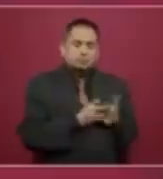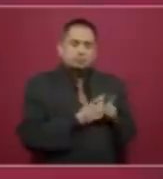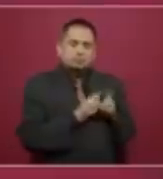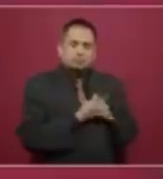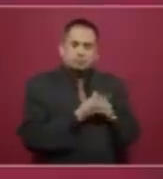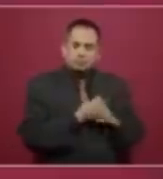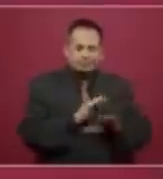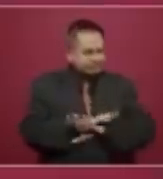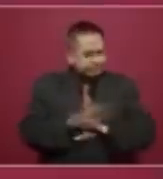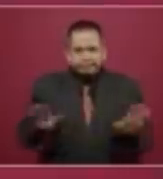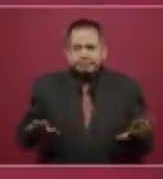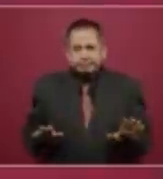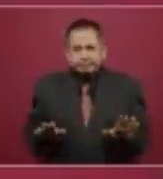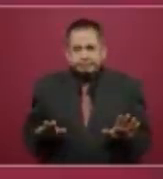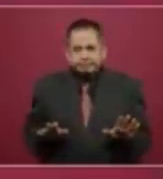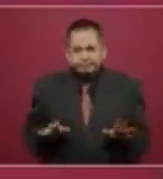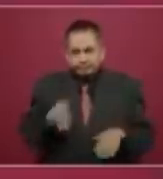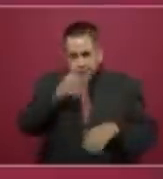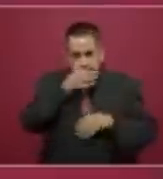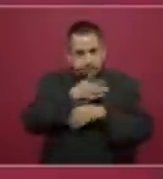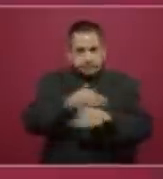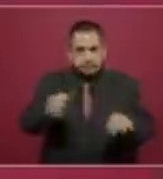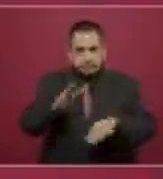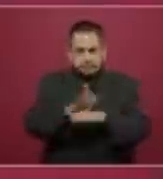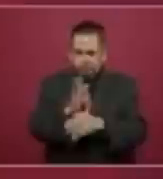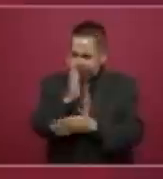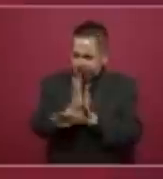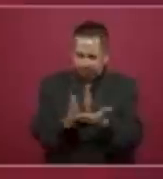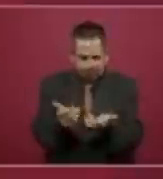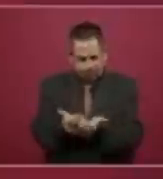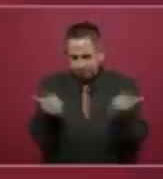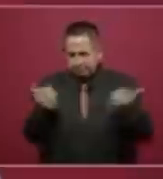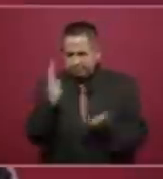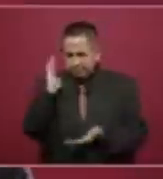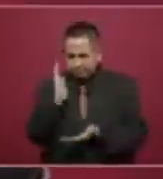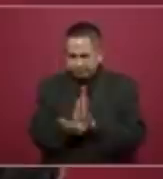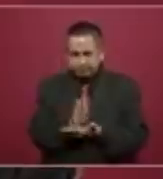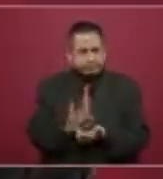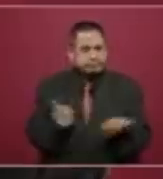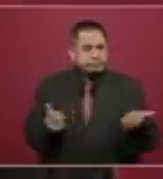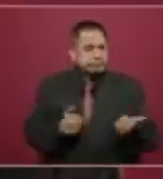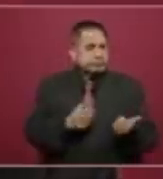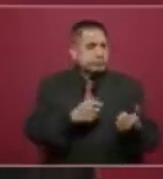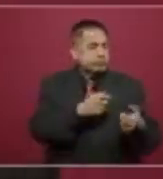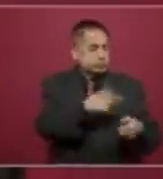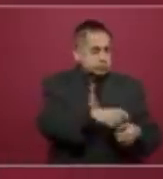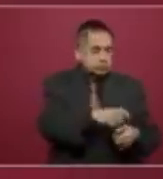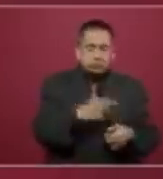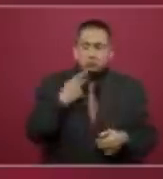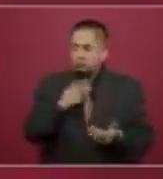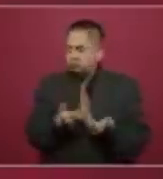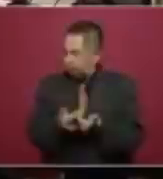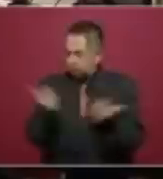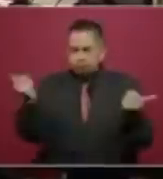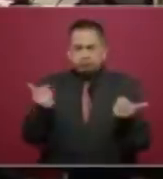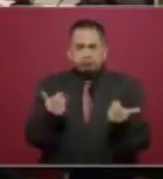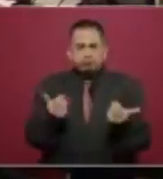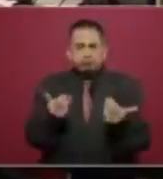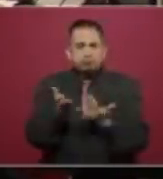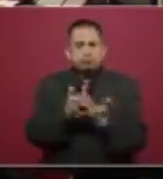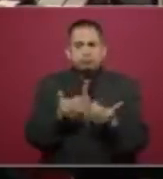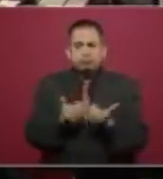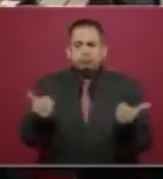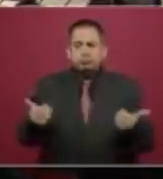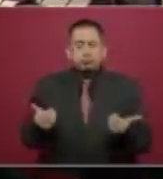privados. Y que se entienda, es la separación. del poder económico, del poder político. El que